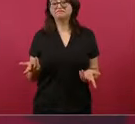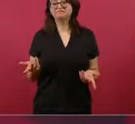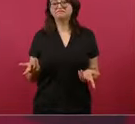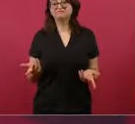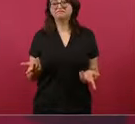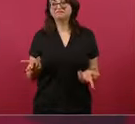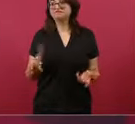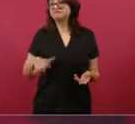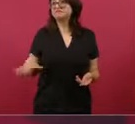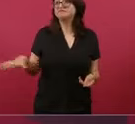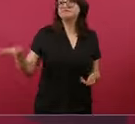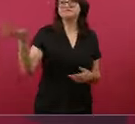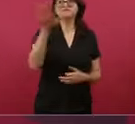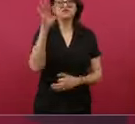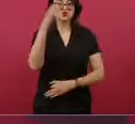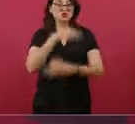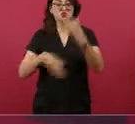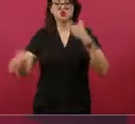conocido,